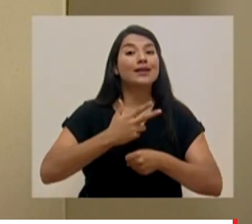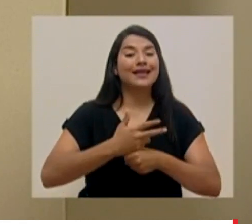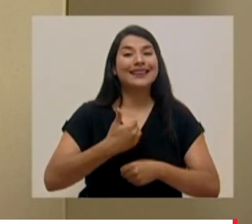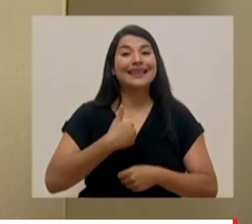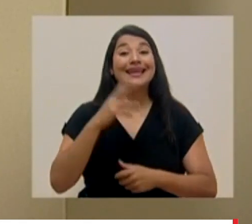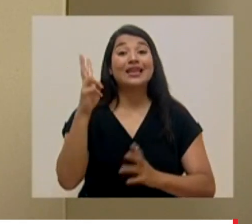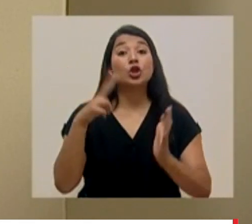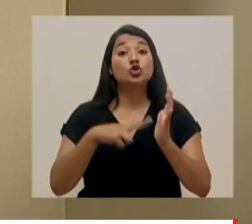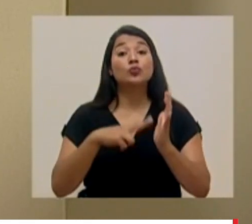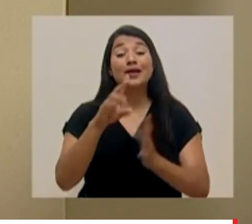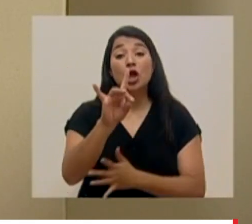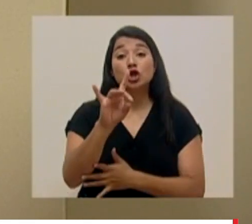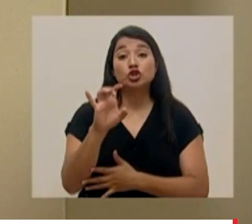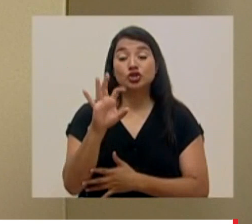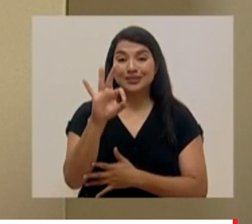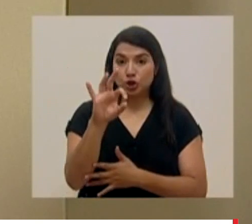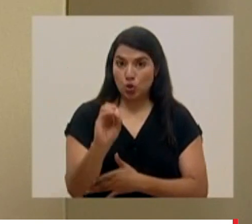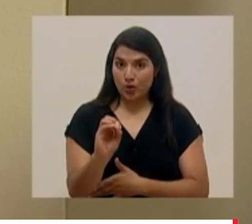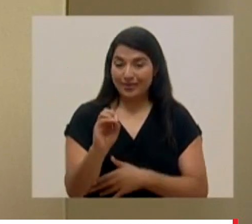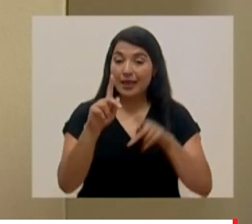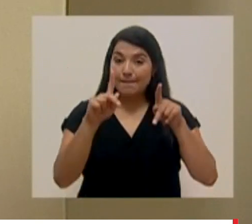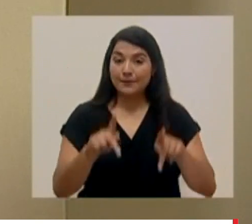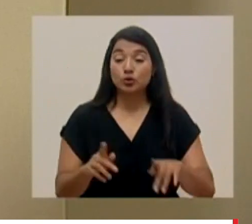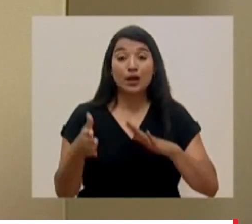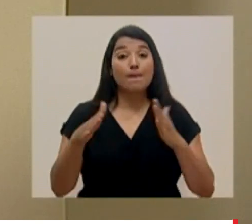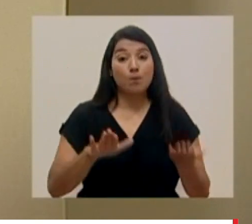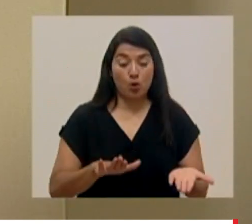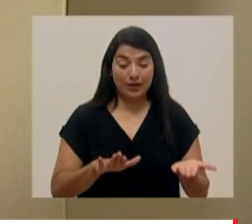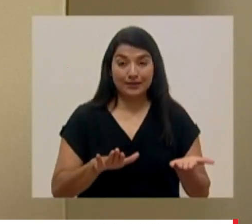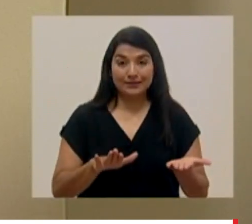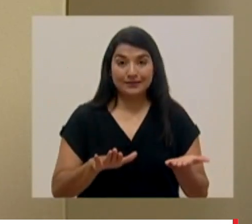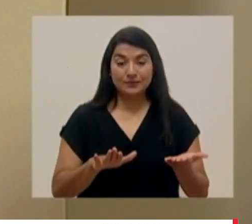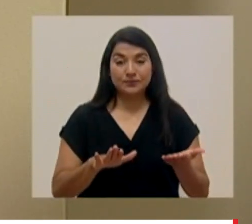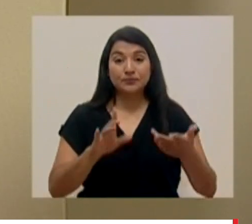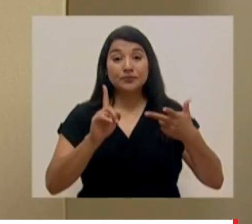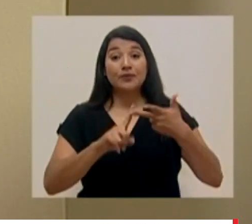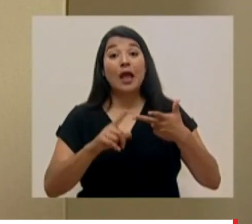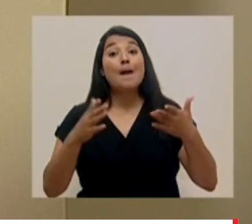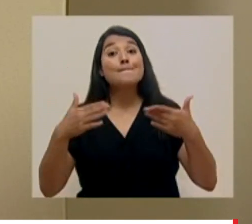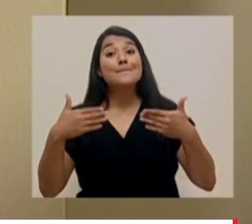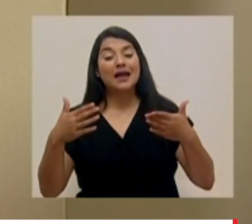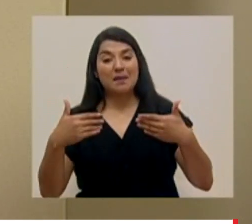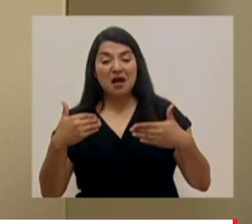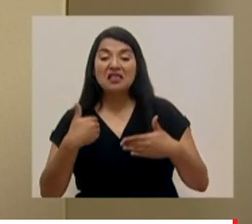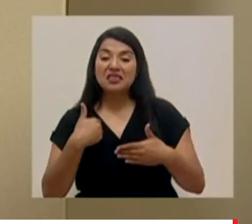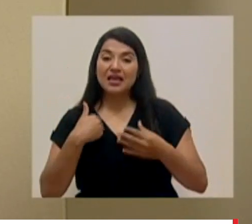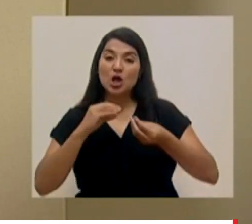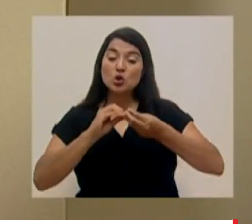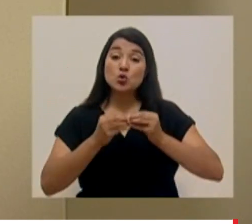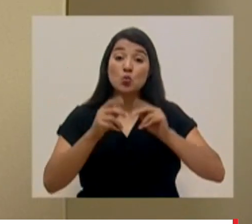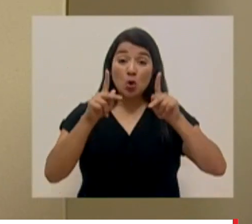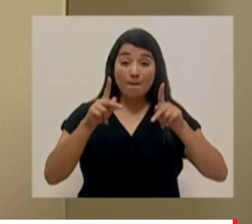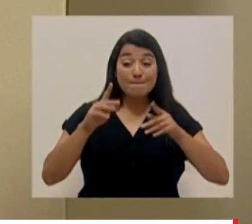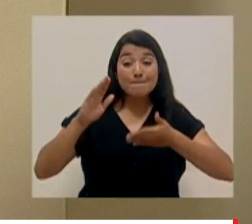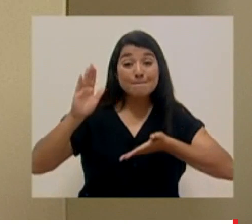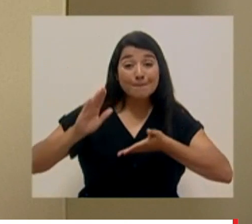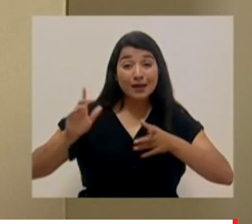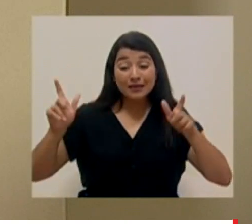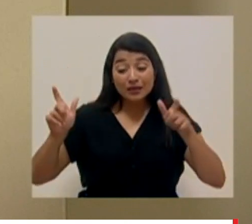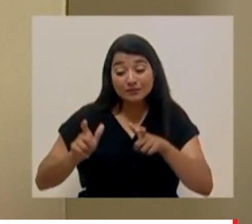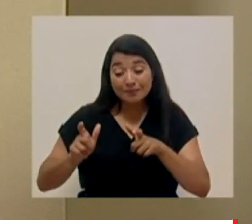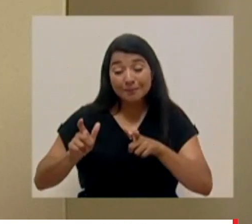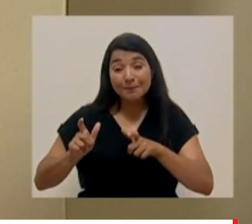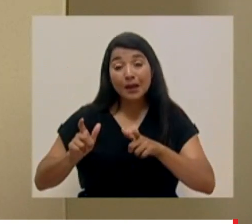tiene 2.890 fallecidos en total. Panamá, que tiene una población más pequeña que la nuestra,